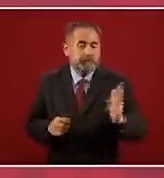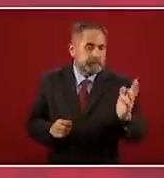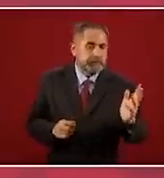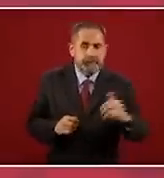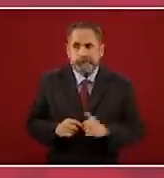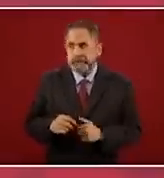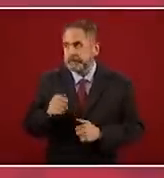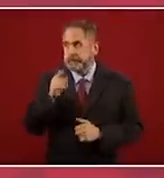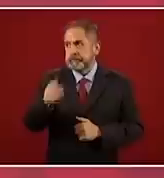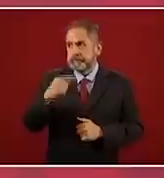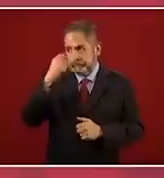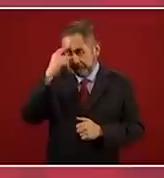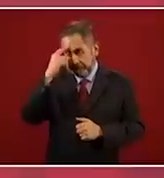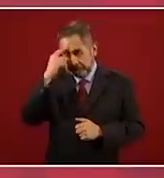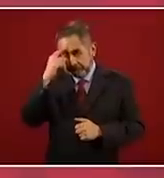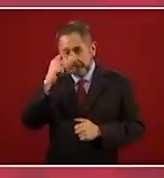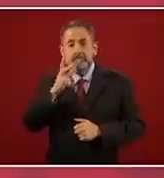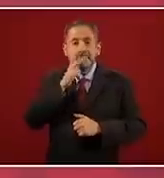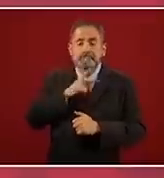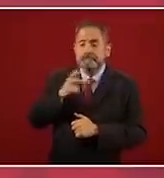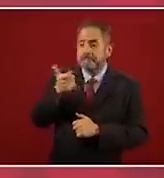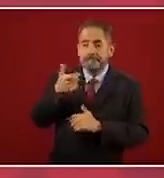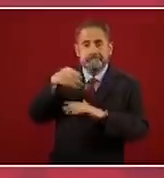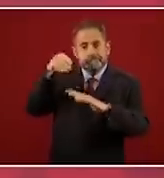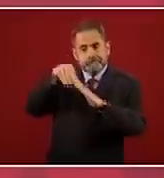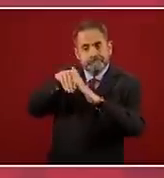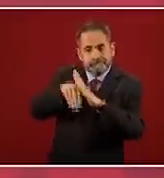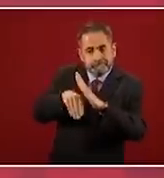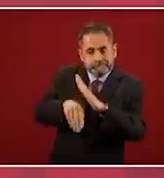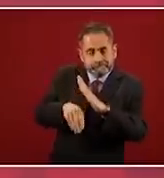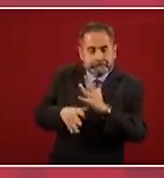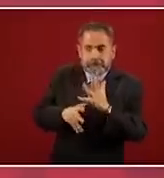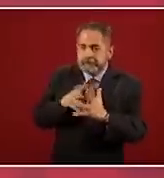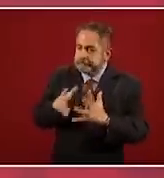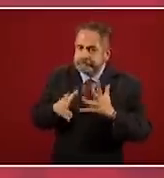Entonces, detener la caída del petróleo, de la producción,